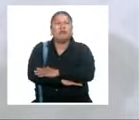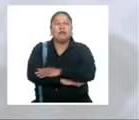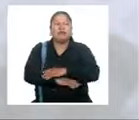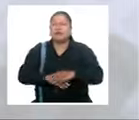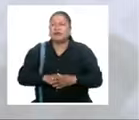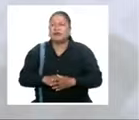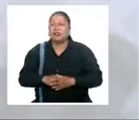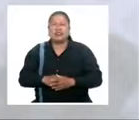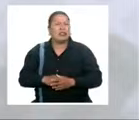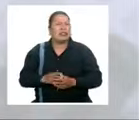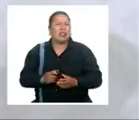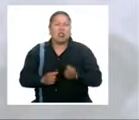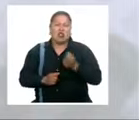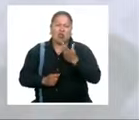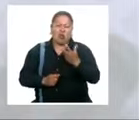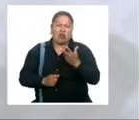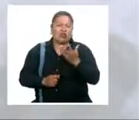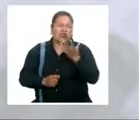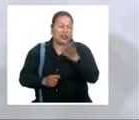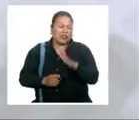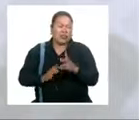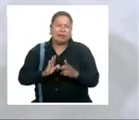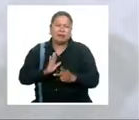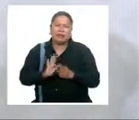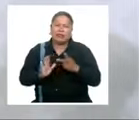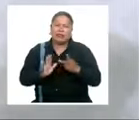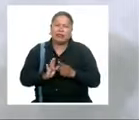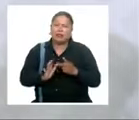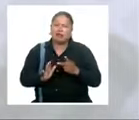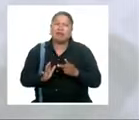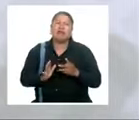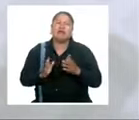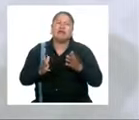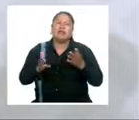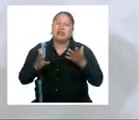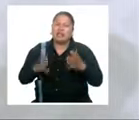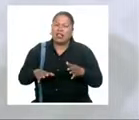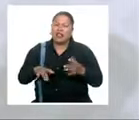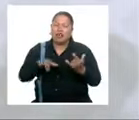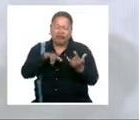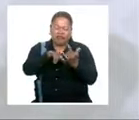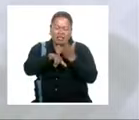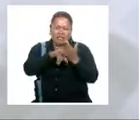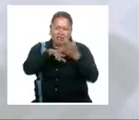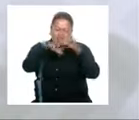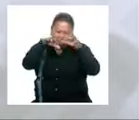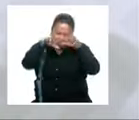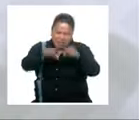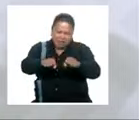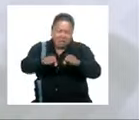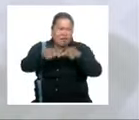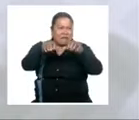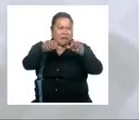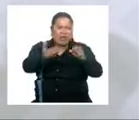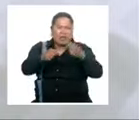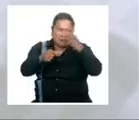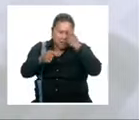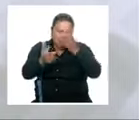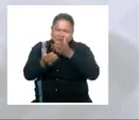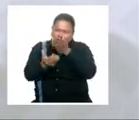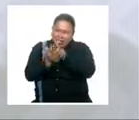han retenido no menos de 8 o 10 veces en las carreteras cuando va a